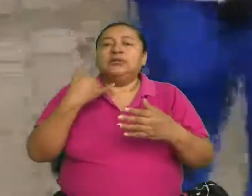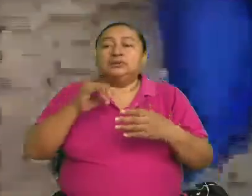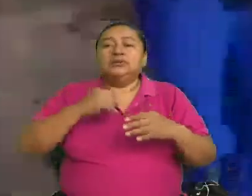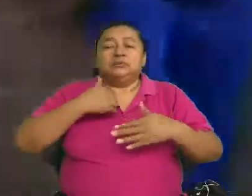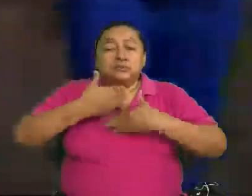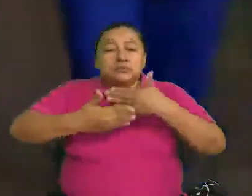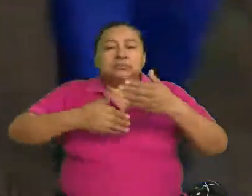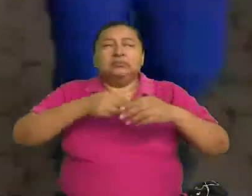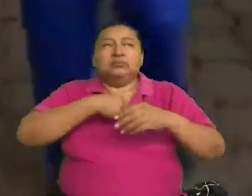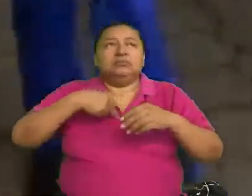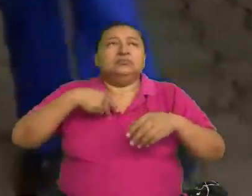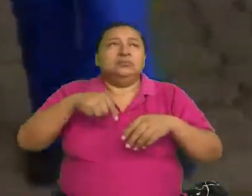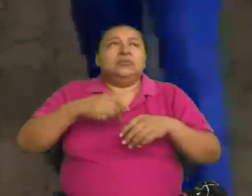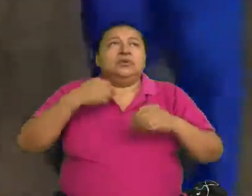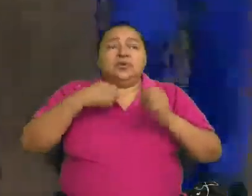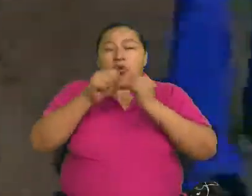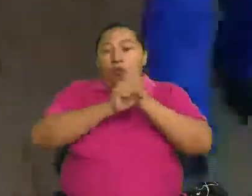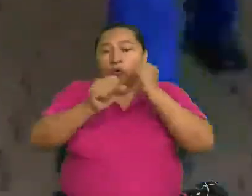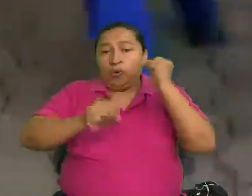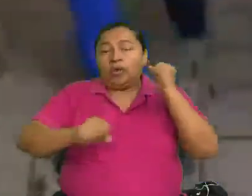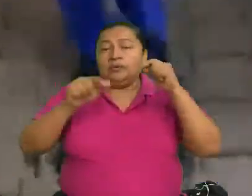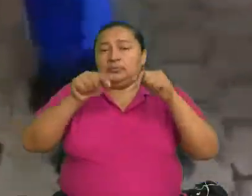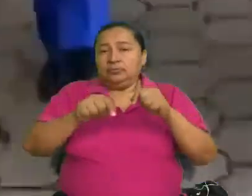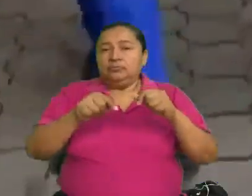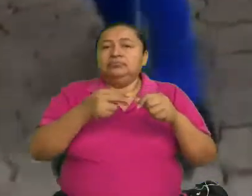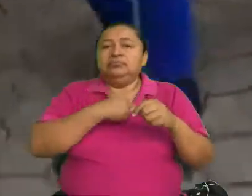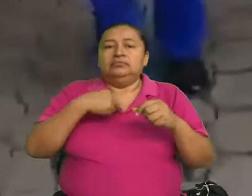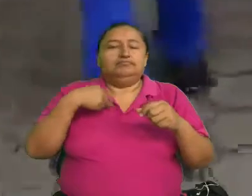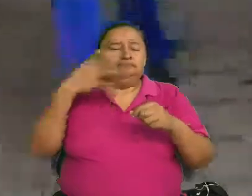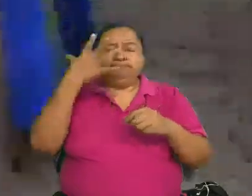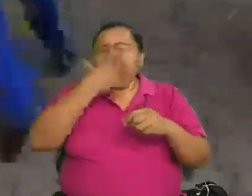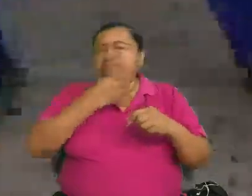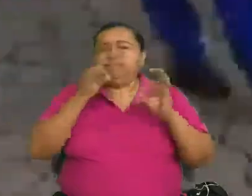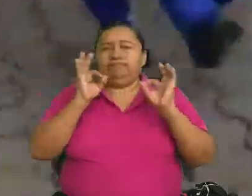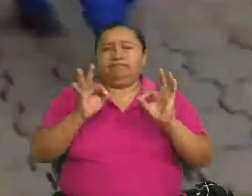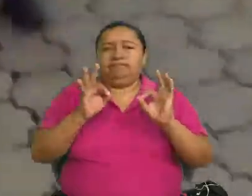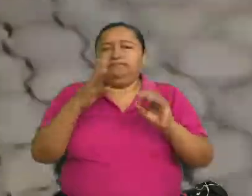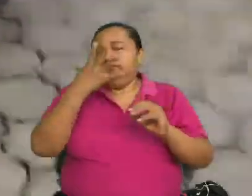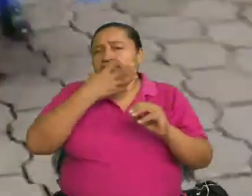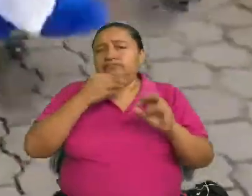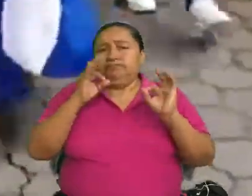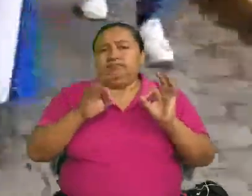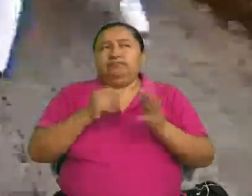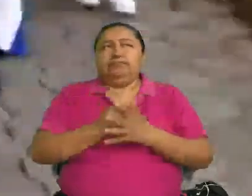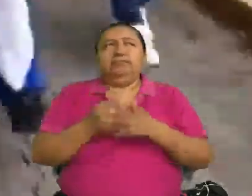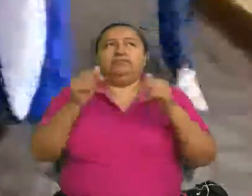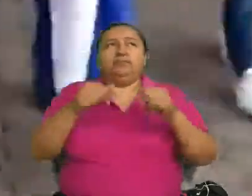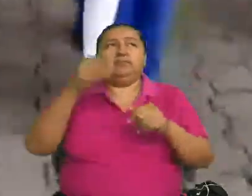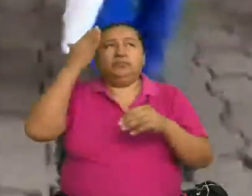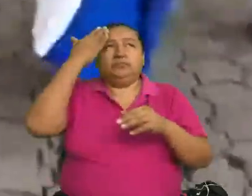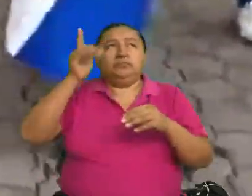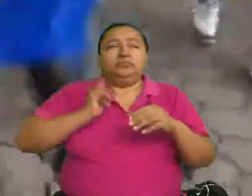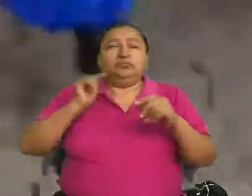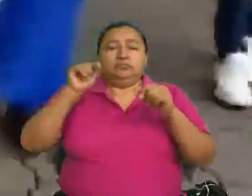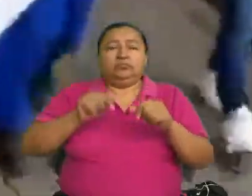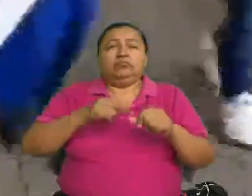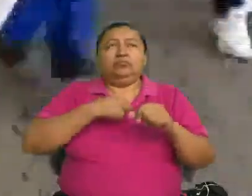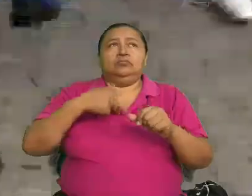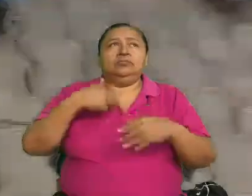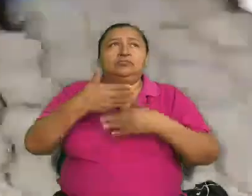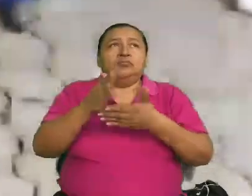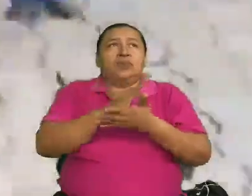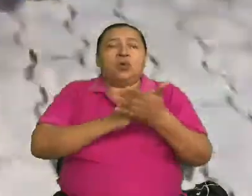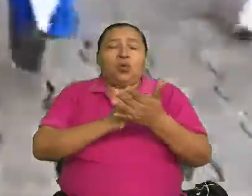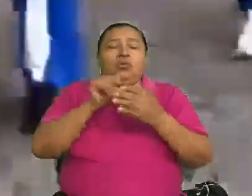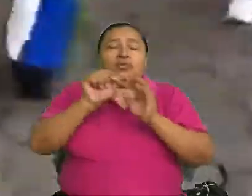ahorita dentro de la jornada y esto está precioso, preciosísimo. Usted sabe que ahora van a hacerse algunos